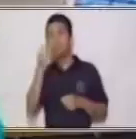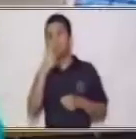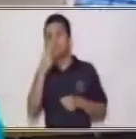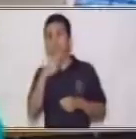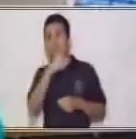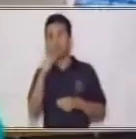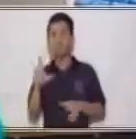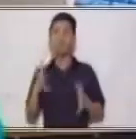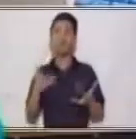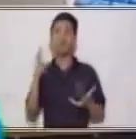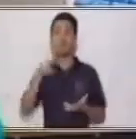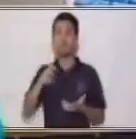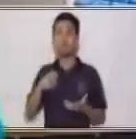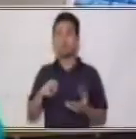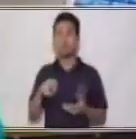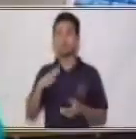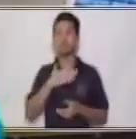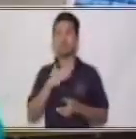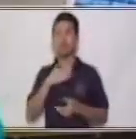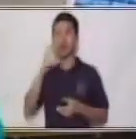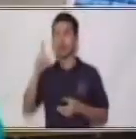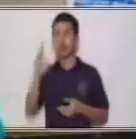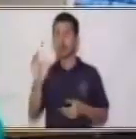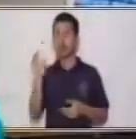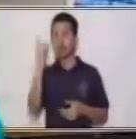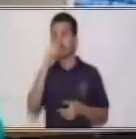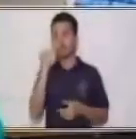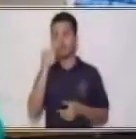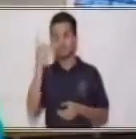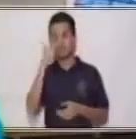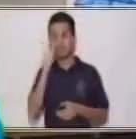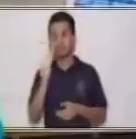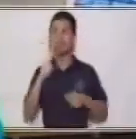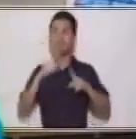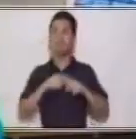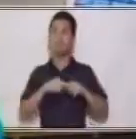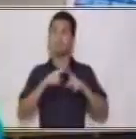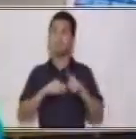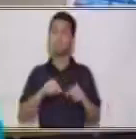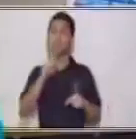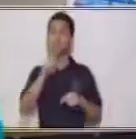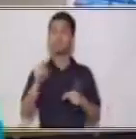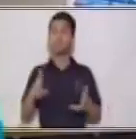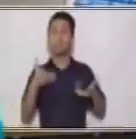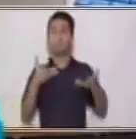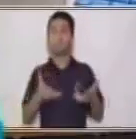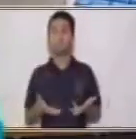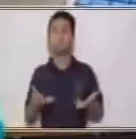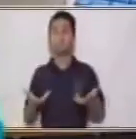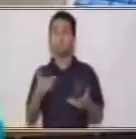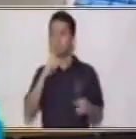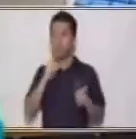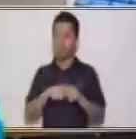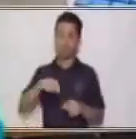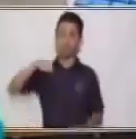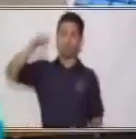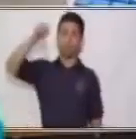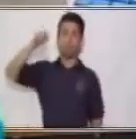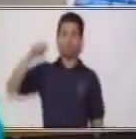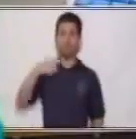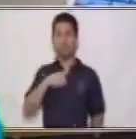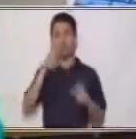va a necesitar. La dosis de esta medicina se va a determinar de acuerdo al peso, a la talla, y de